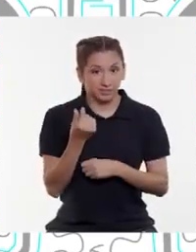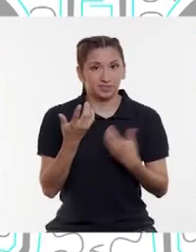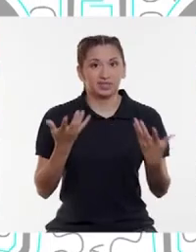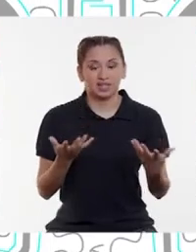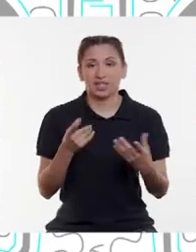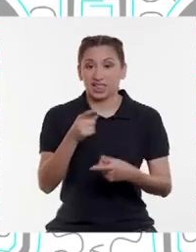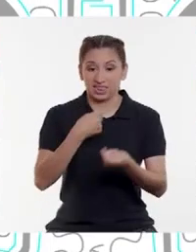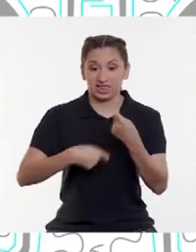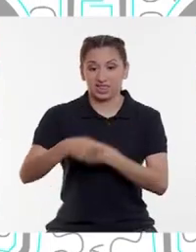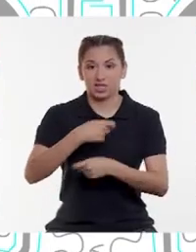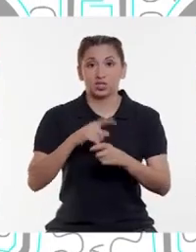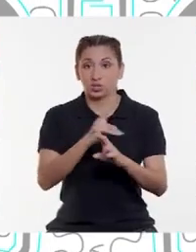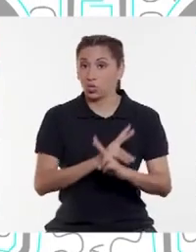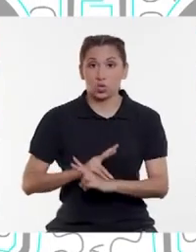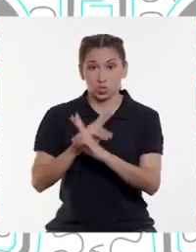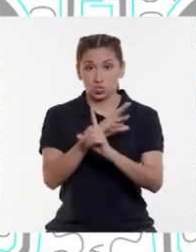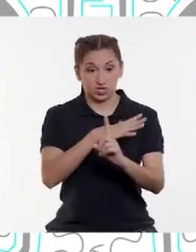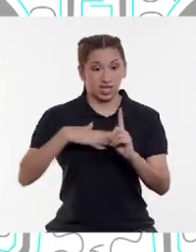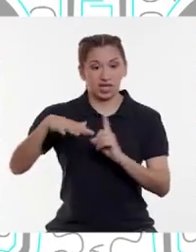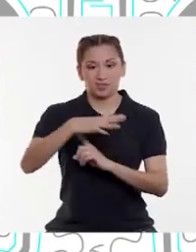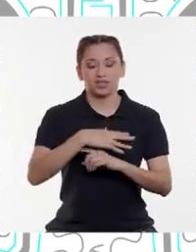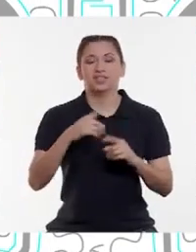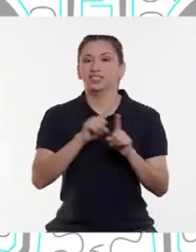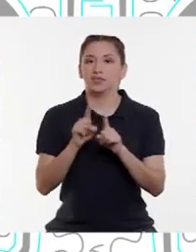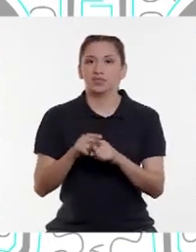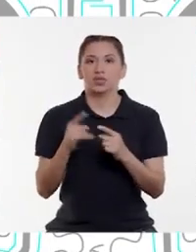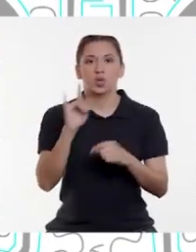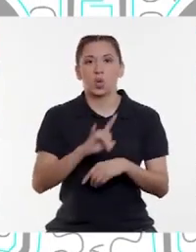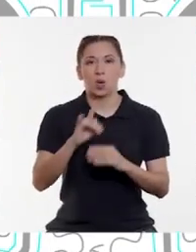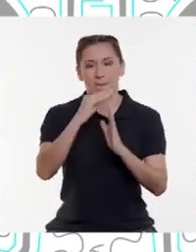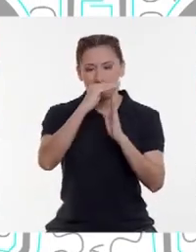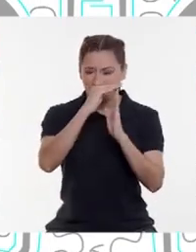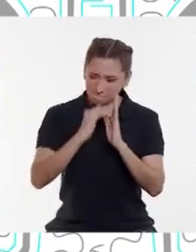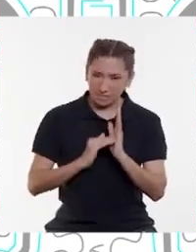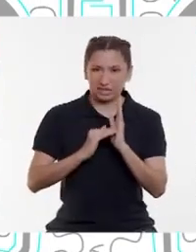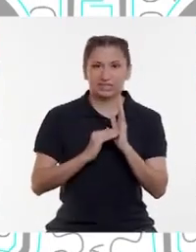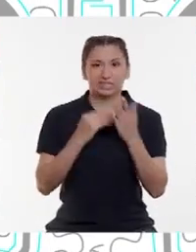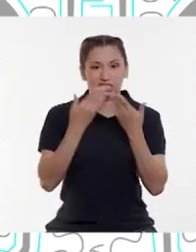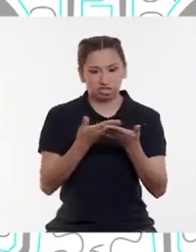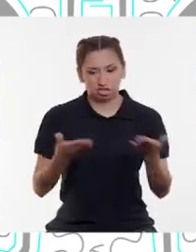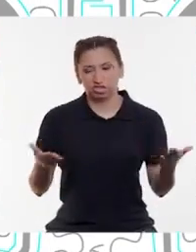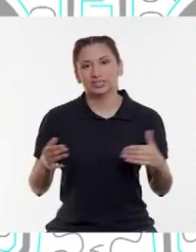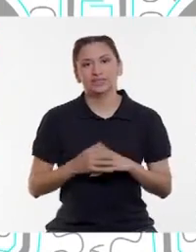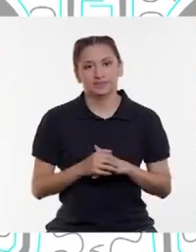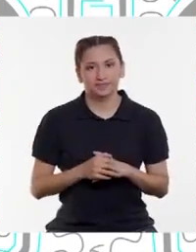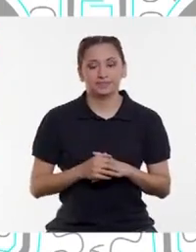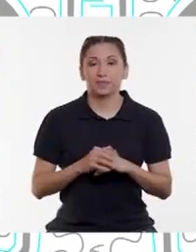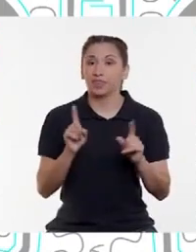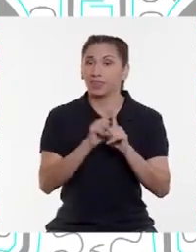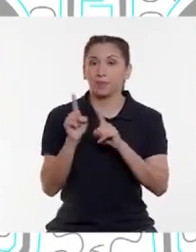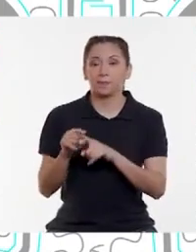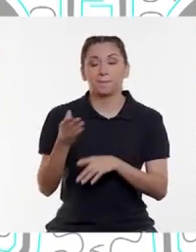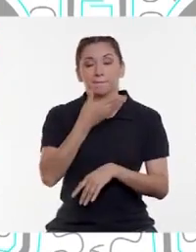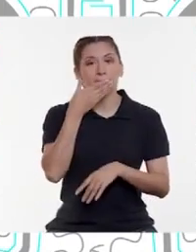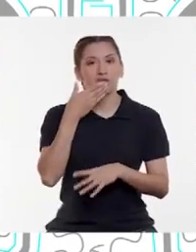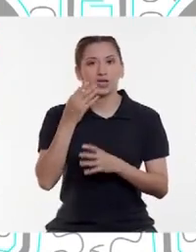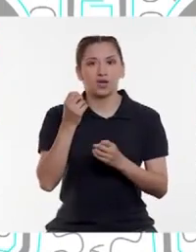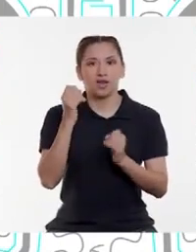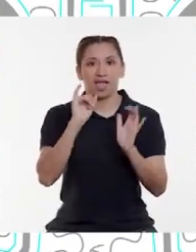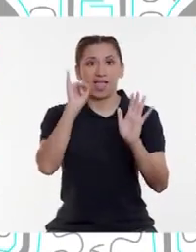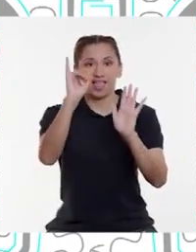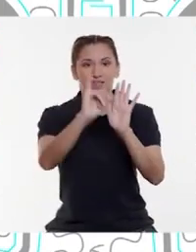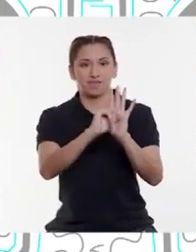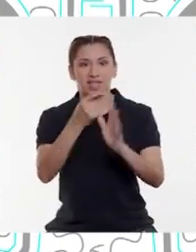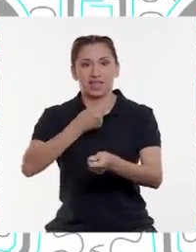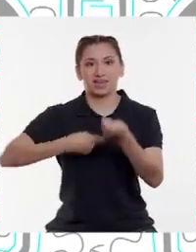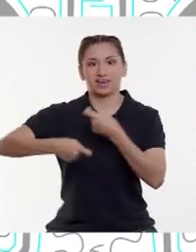recursos, ya que un negocio que cuida su ambiente trata de usar la menor cantidad posible de recursos. También mejora la imagen del